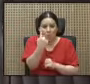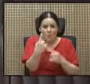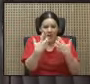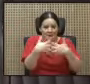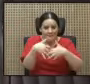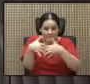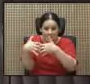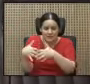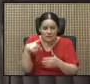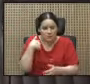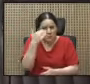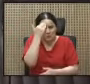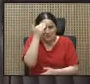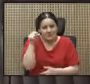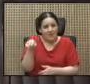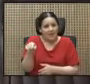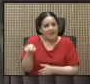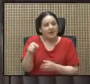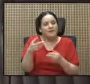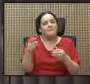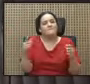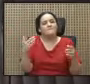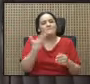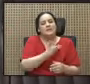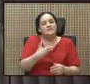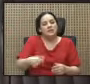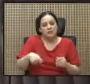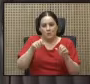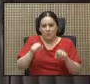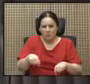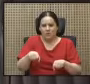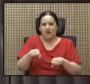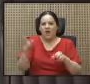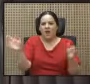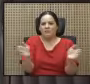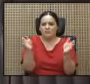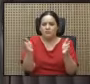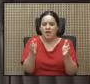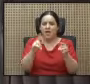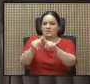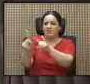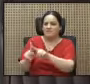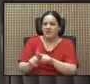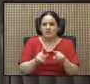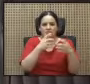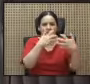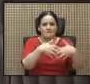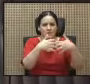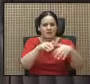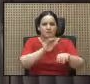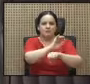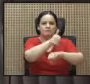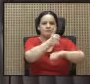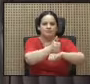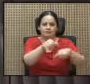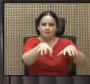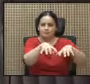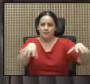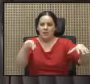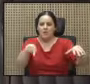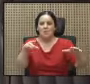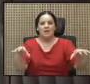podría incentivar a muchas empresas que se instalen ahí y hacer un recambio de la actividad pesquera por la